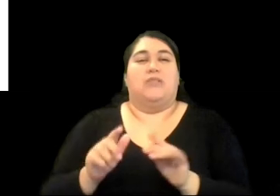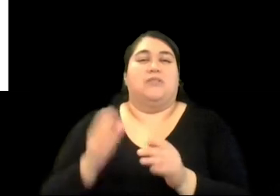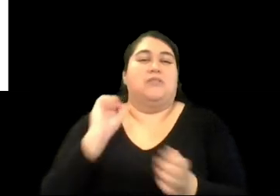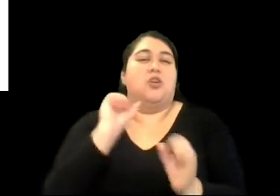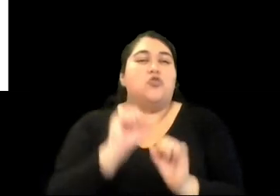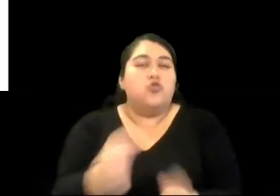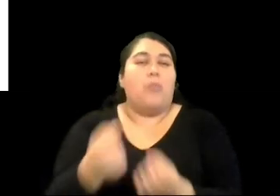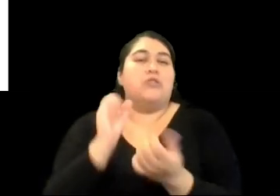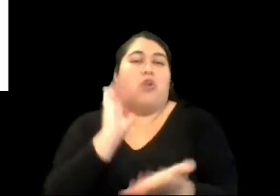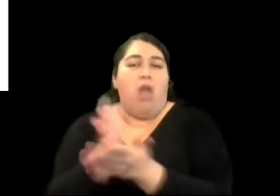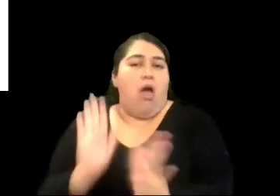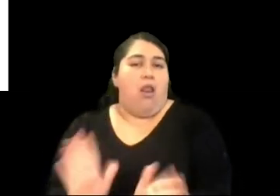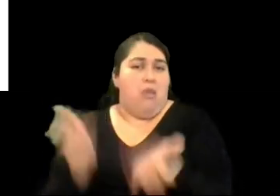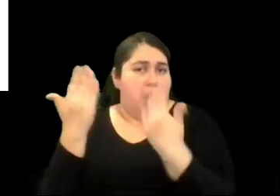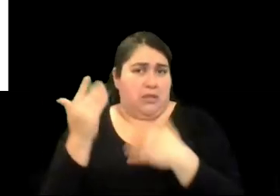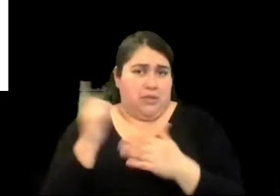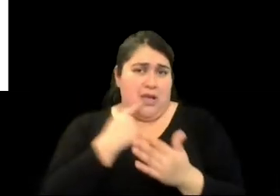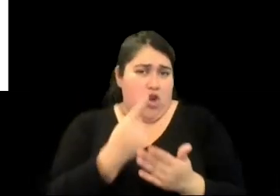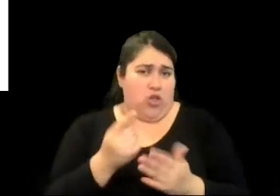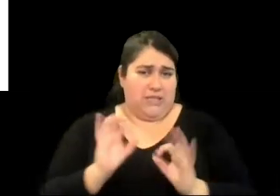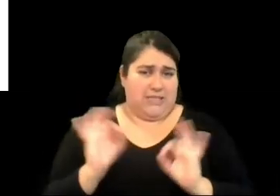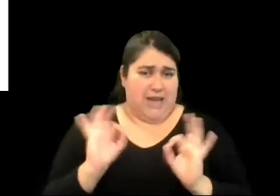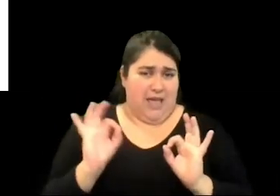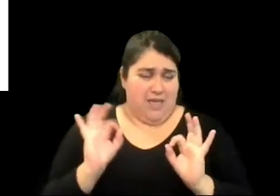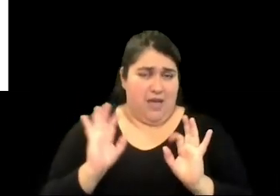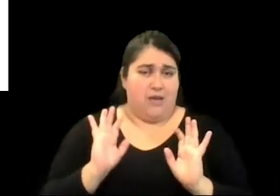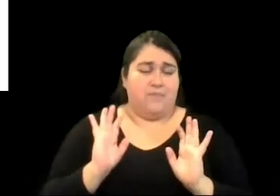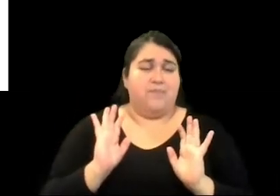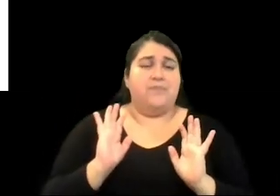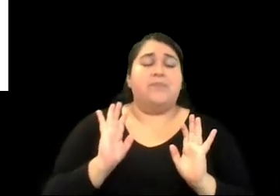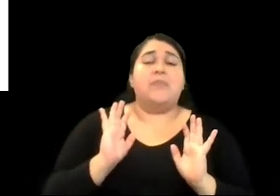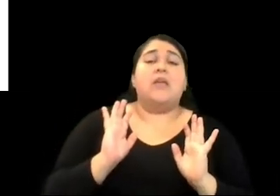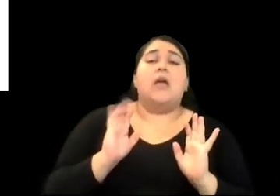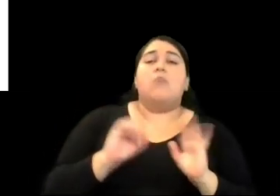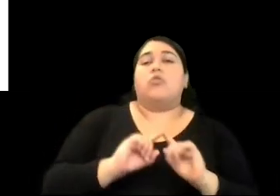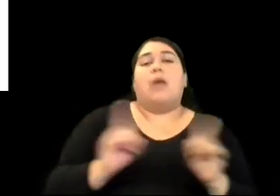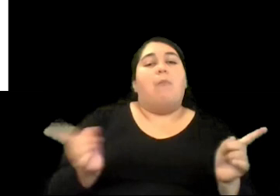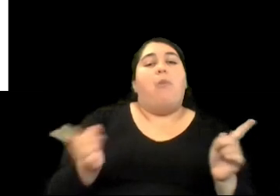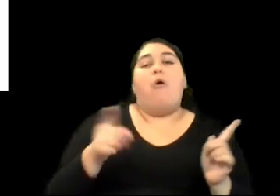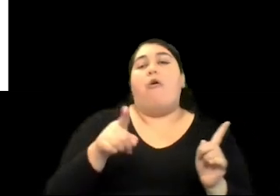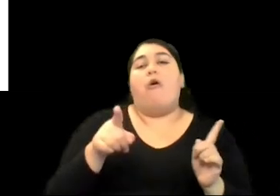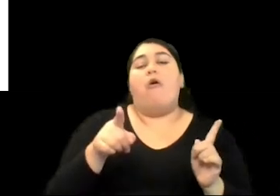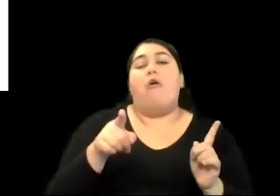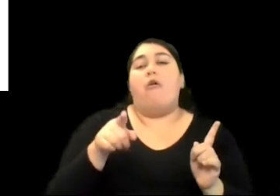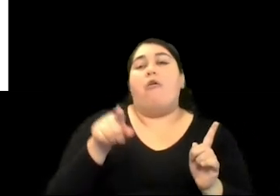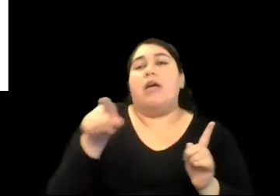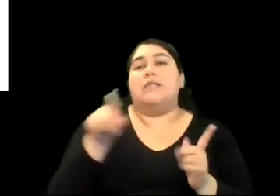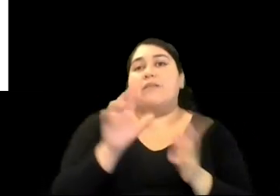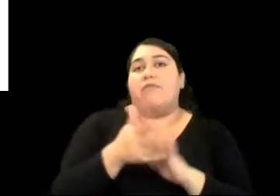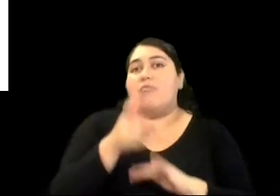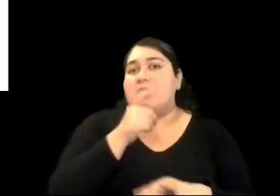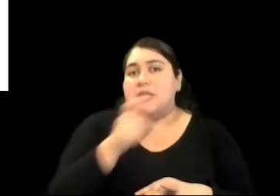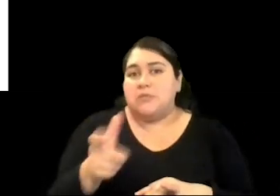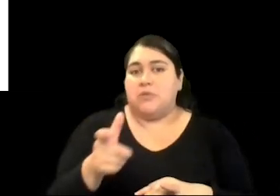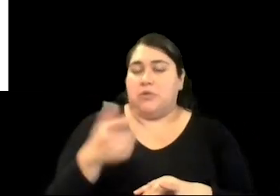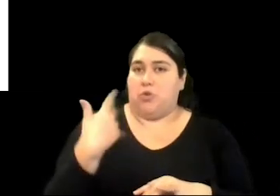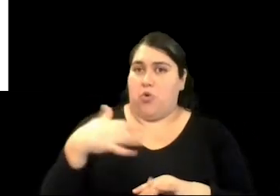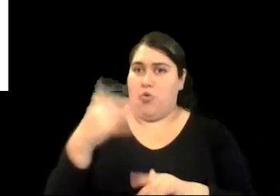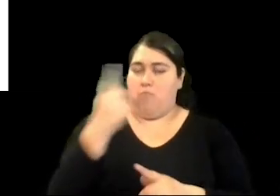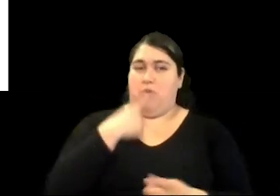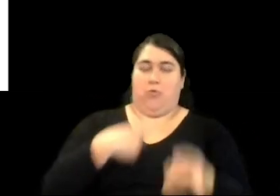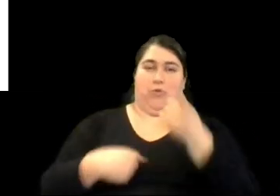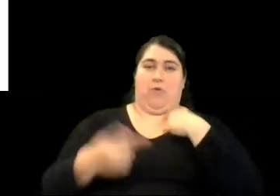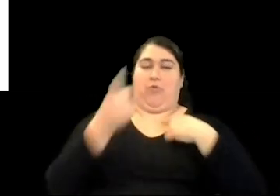aplica para situaciones de este tipo, pero tampoco podría darle respuesta. Ay, me han tirado con todas, no puedo contestar